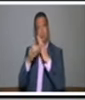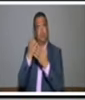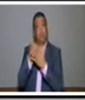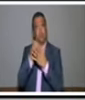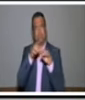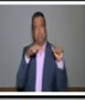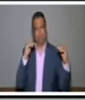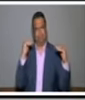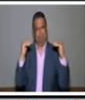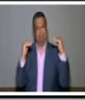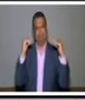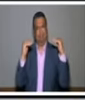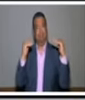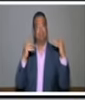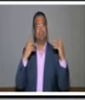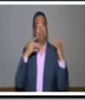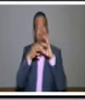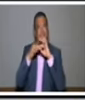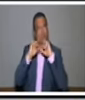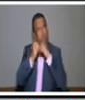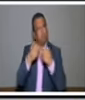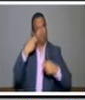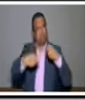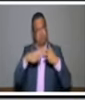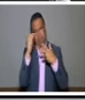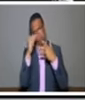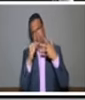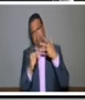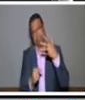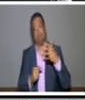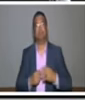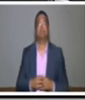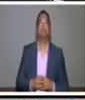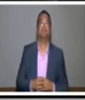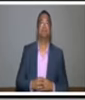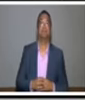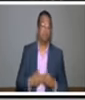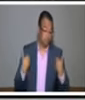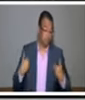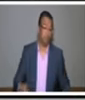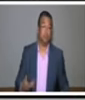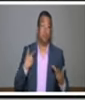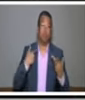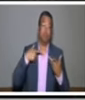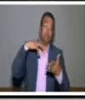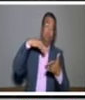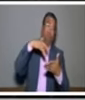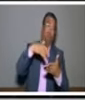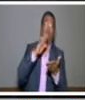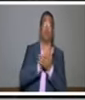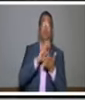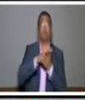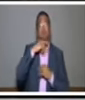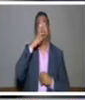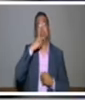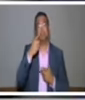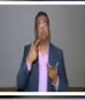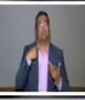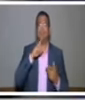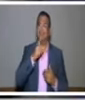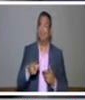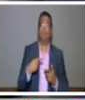son necesarias para enfrentar ese problema y otros problemas también. Yo soy producto de la escuela pública en todos los años, desde la primaria